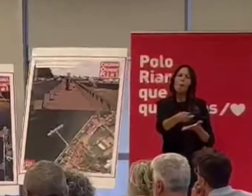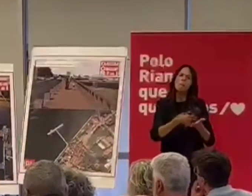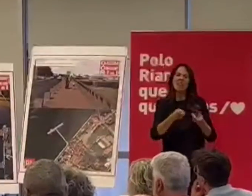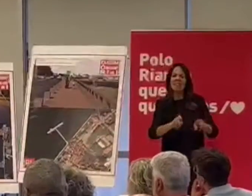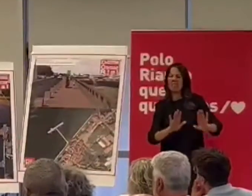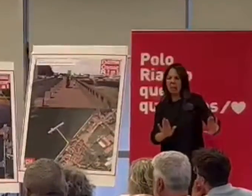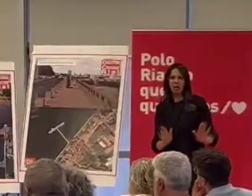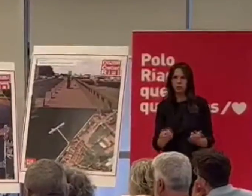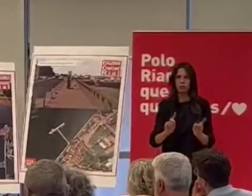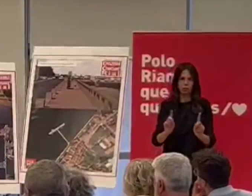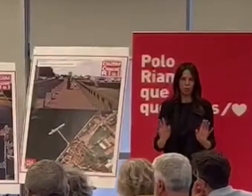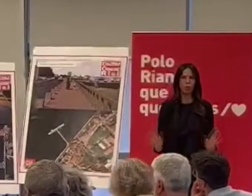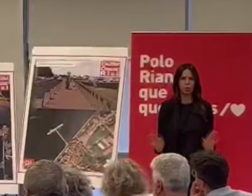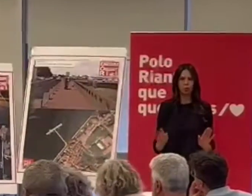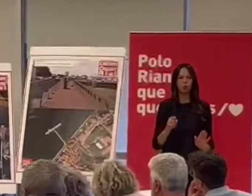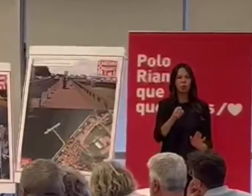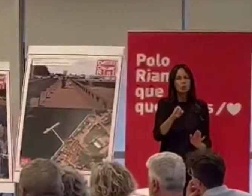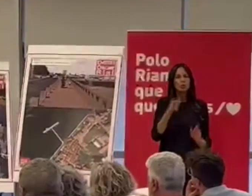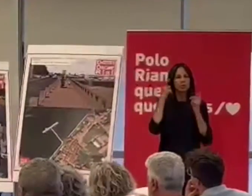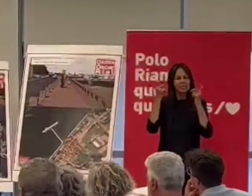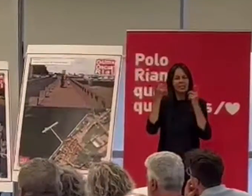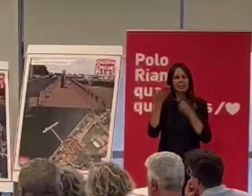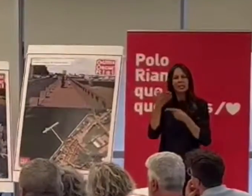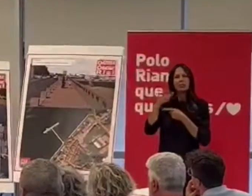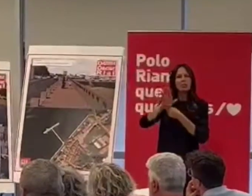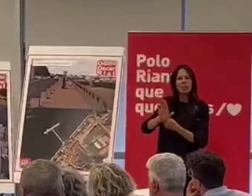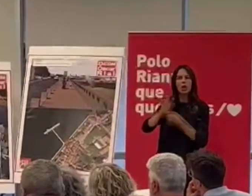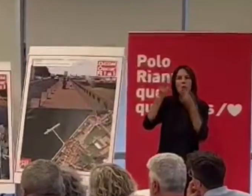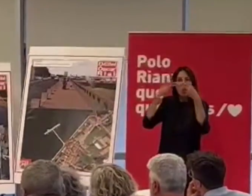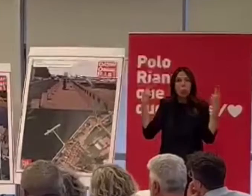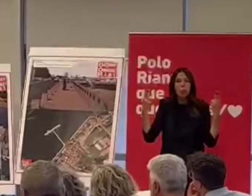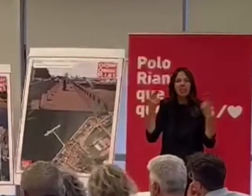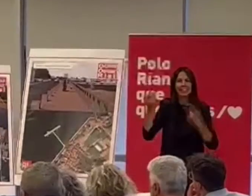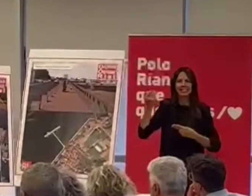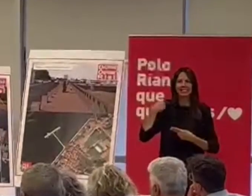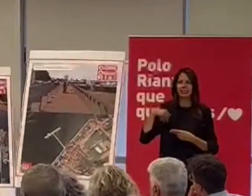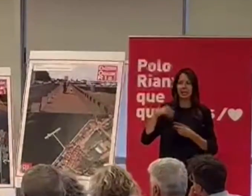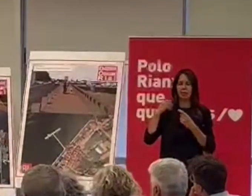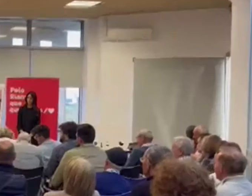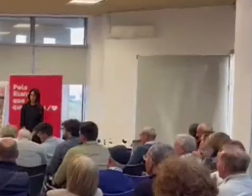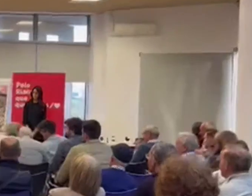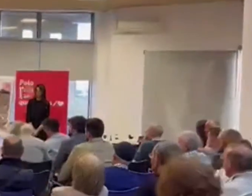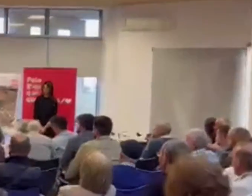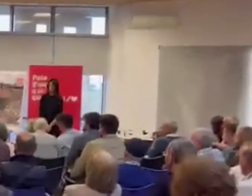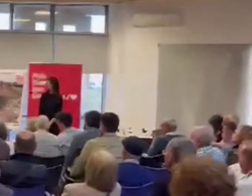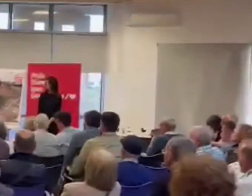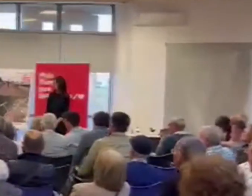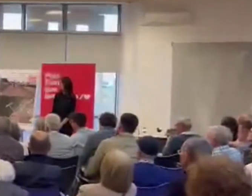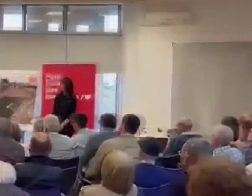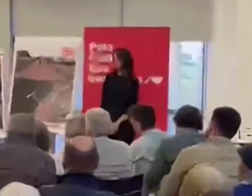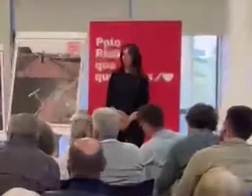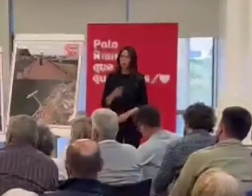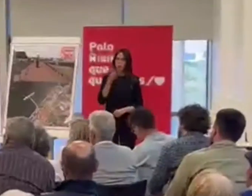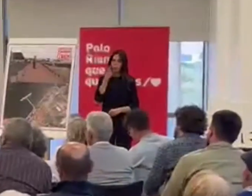nós. Non, cando ti das un paso adiante e faz unha exposición pública e estás diante da xente, que sinalou que entre as